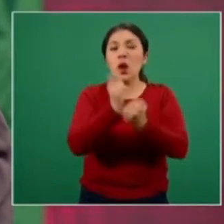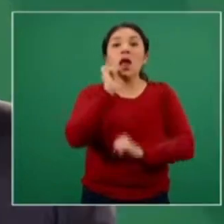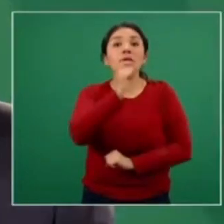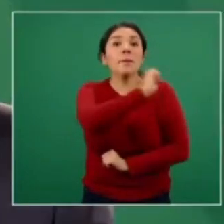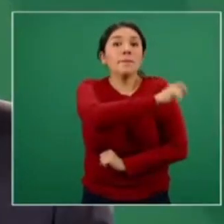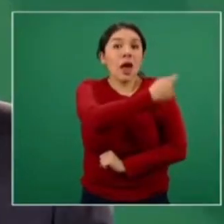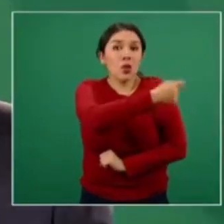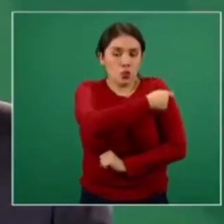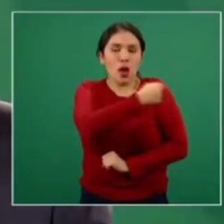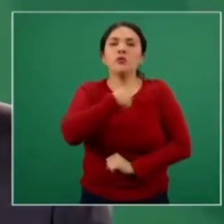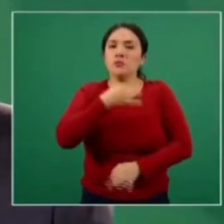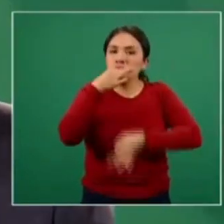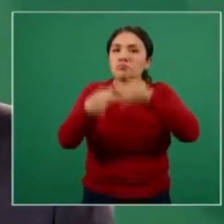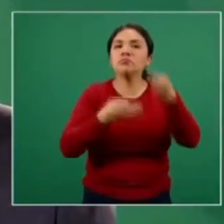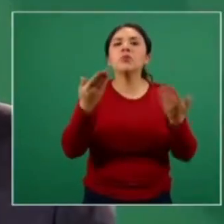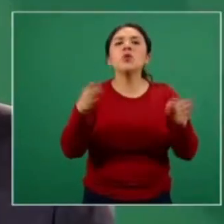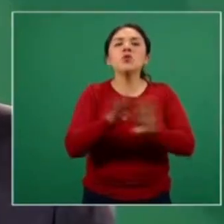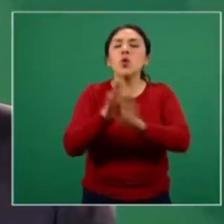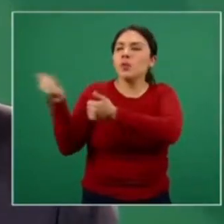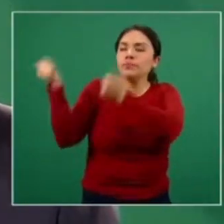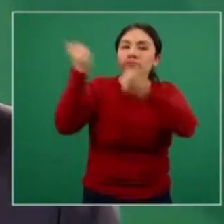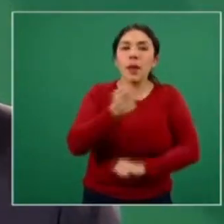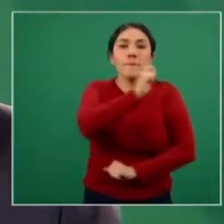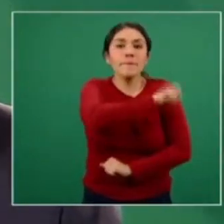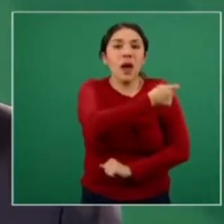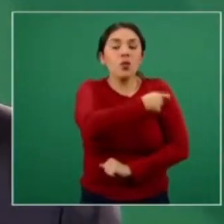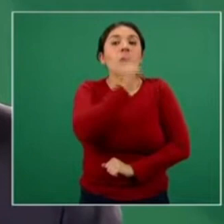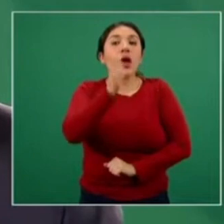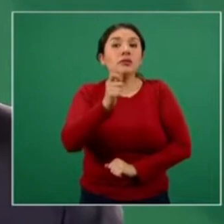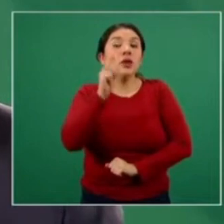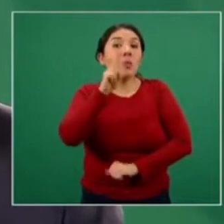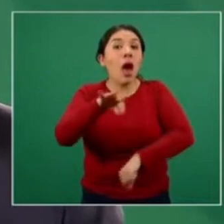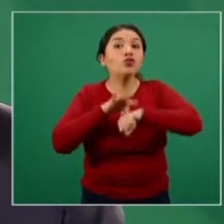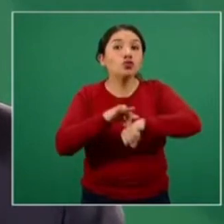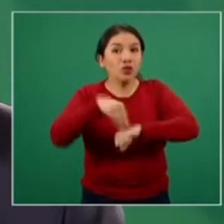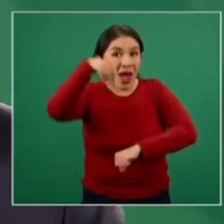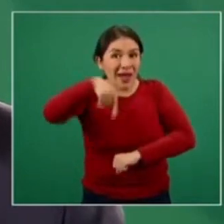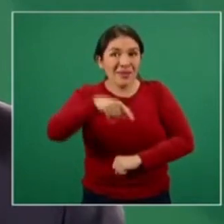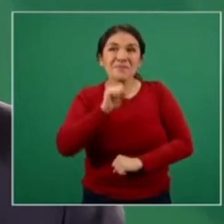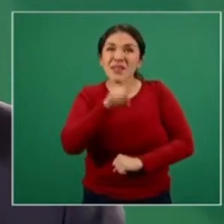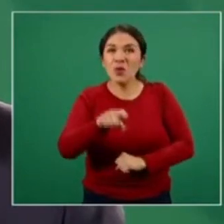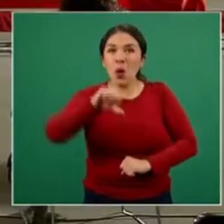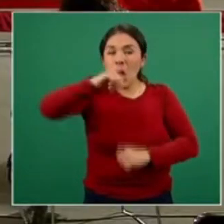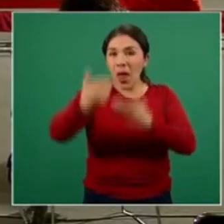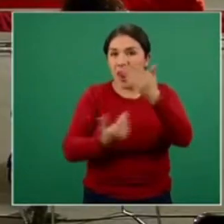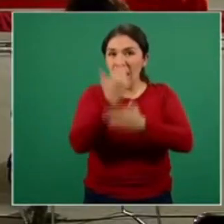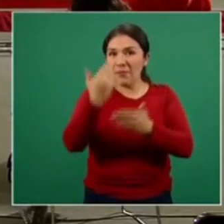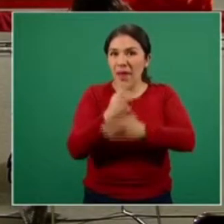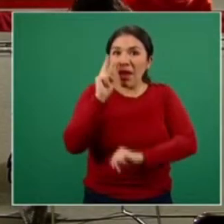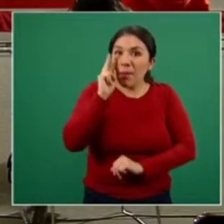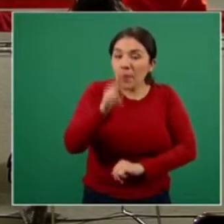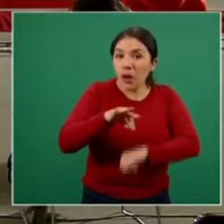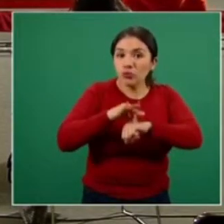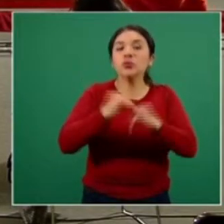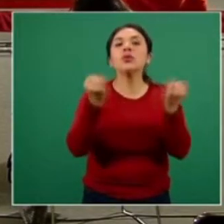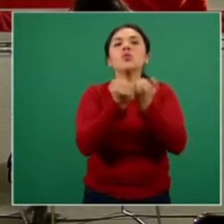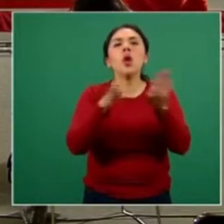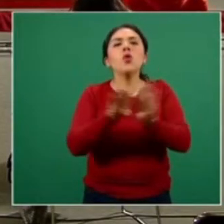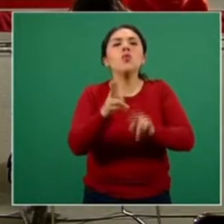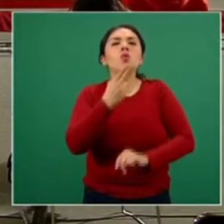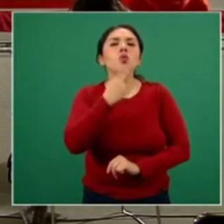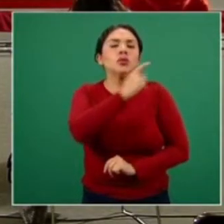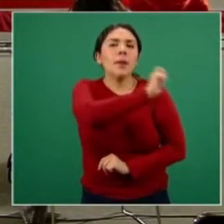vacuna. Comentaremos sobre la llegada de las vacunas, que fue presenciada aquí en tiempo real esta misma mañana, y también sobre el uso de